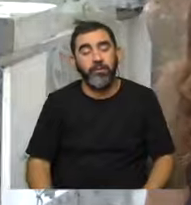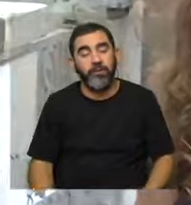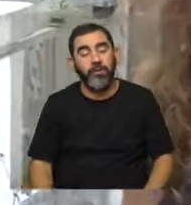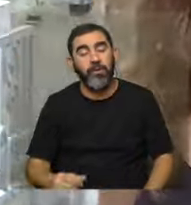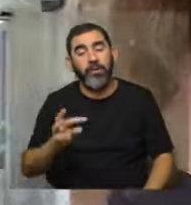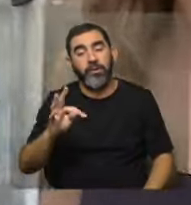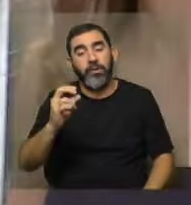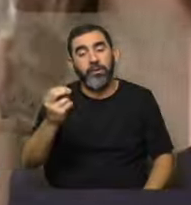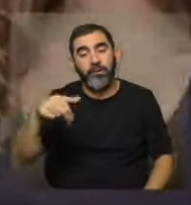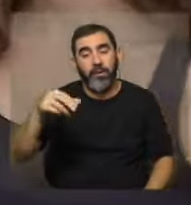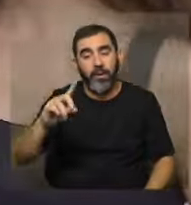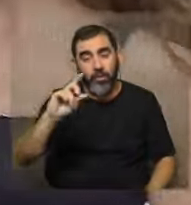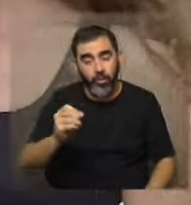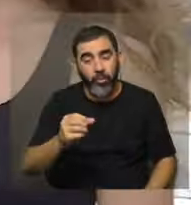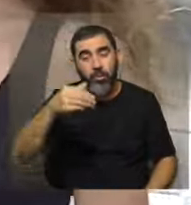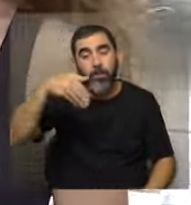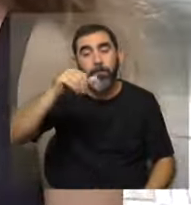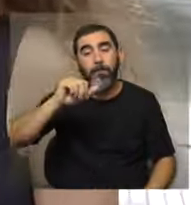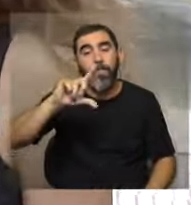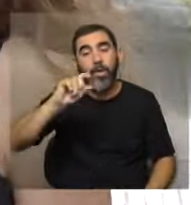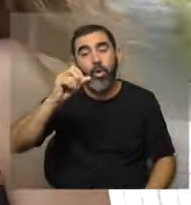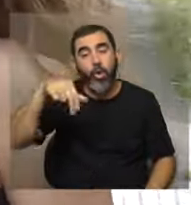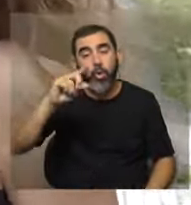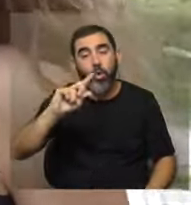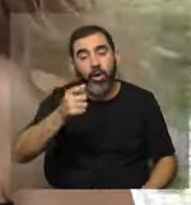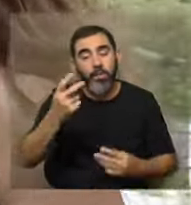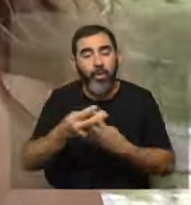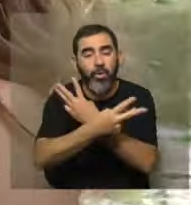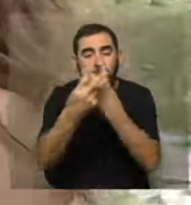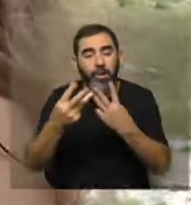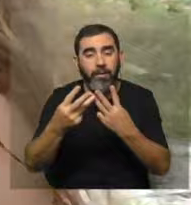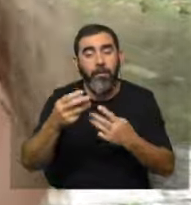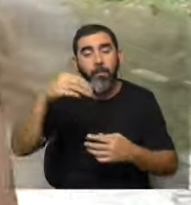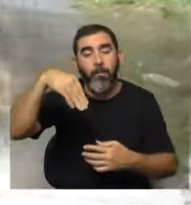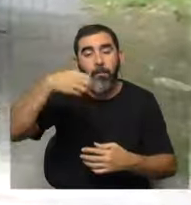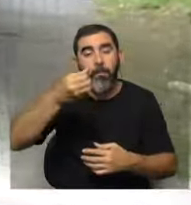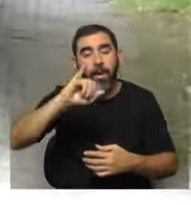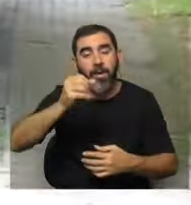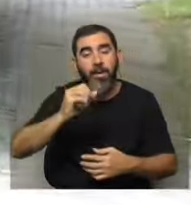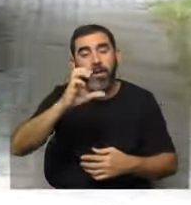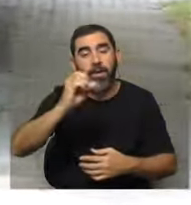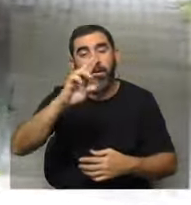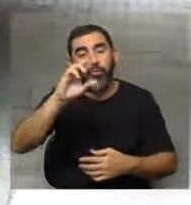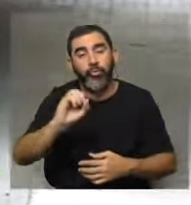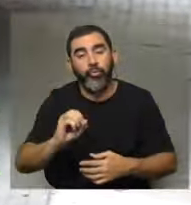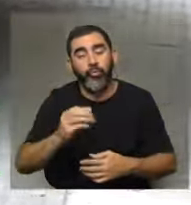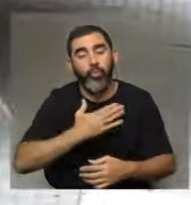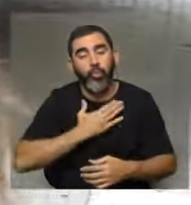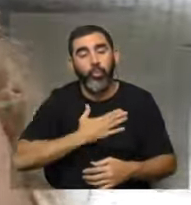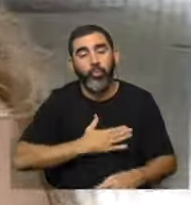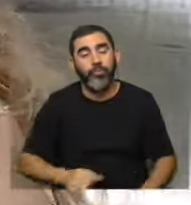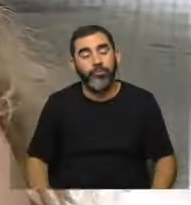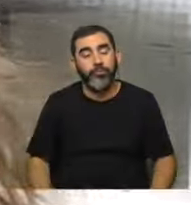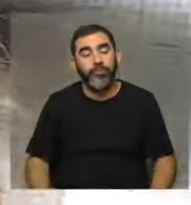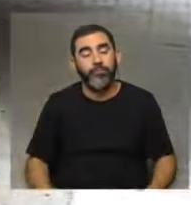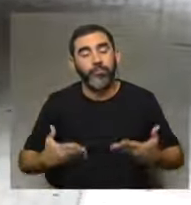tango y a la milonga pero sin duda referente de la música en general Maya Castro bienvenida Gracias por estar bueno gracias a ustedes un placer como siempre